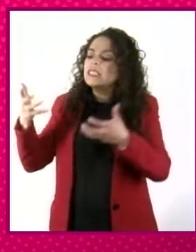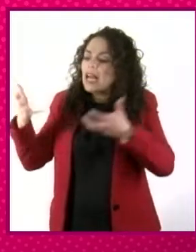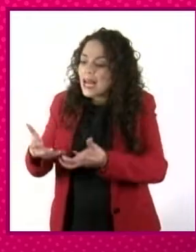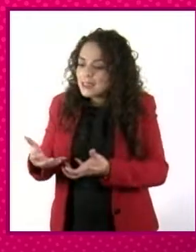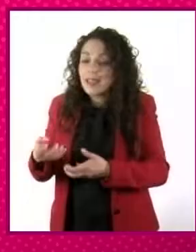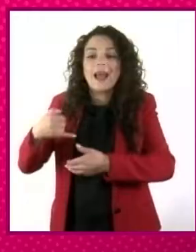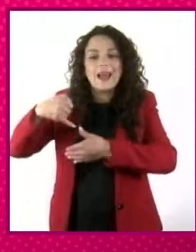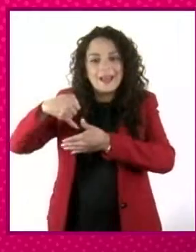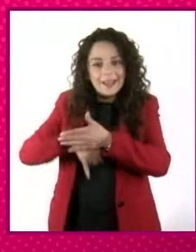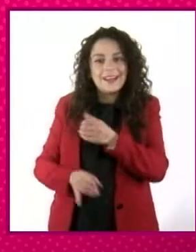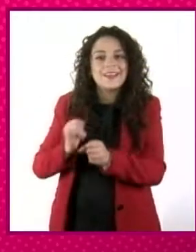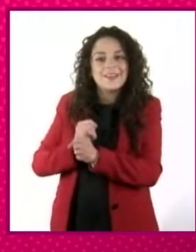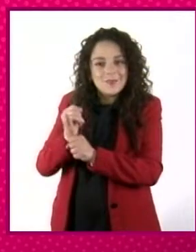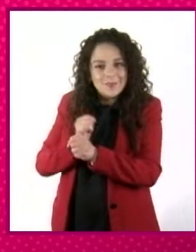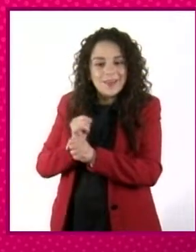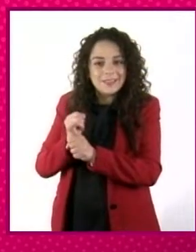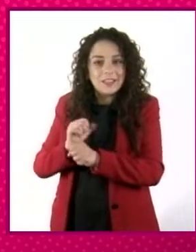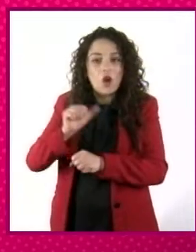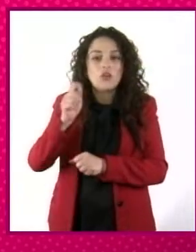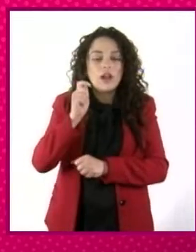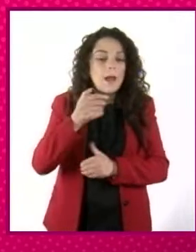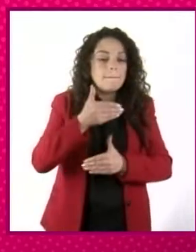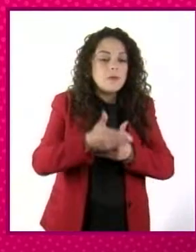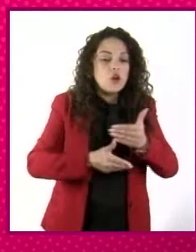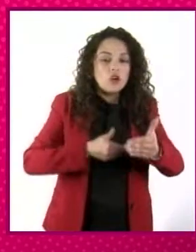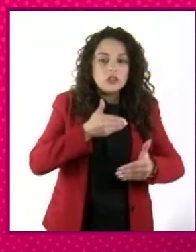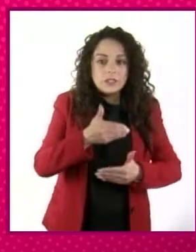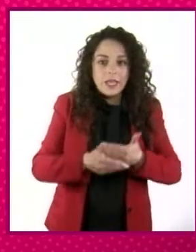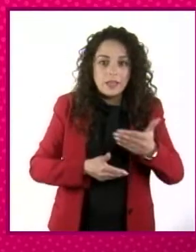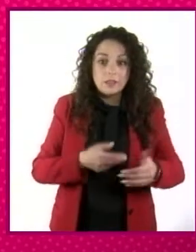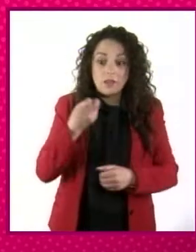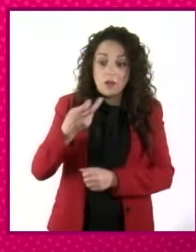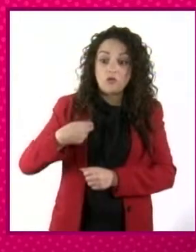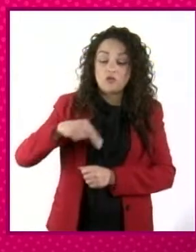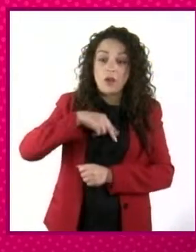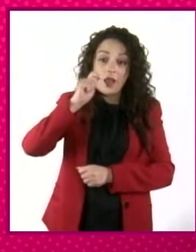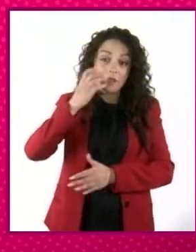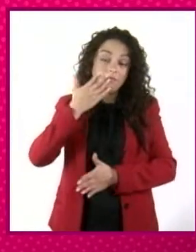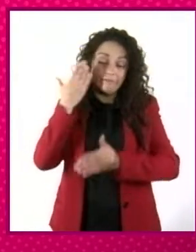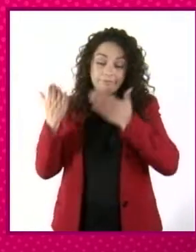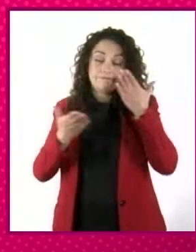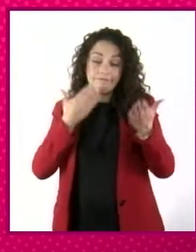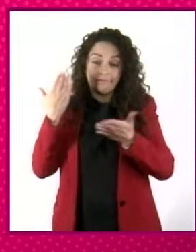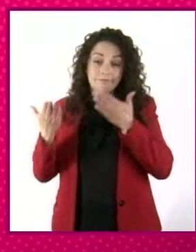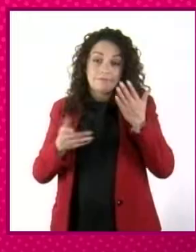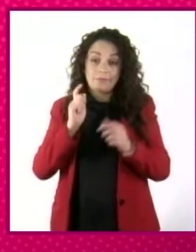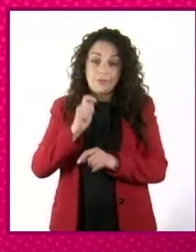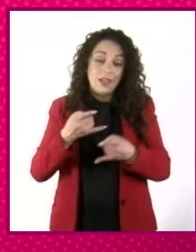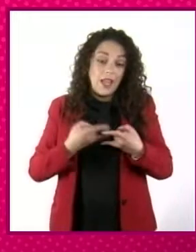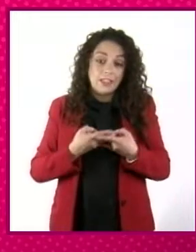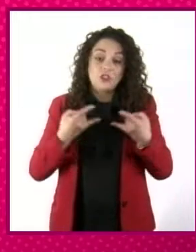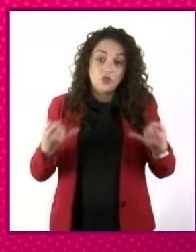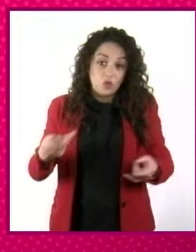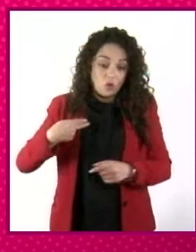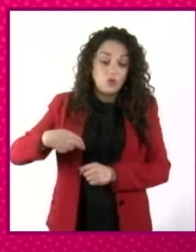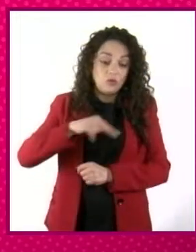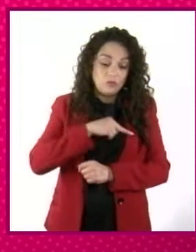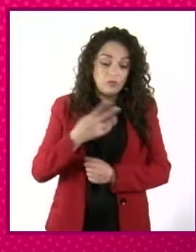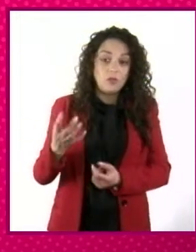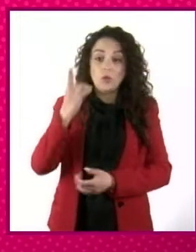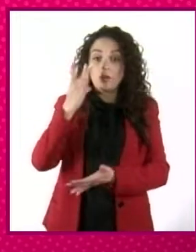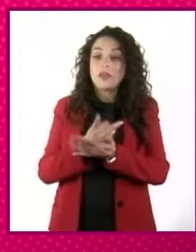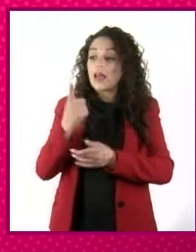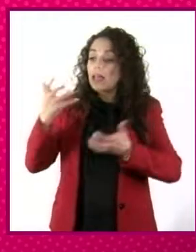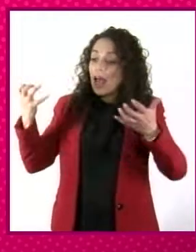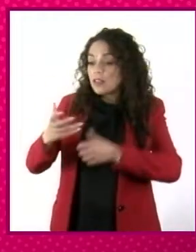historia como procesos, que a fin de cuentas es lo que estudiamos precisamente como historiadores, no solo qué hizo el hombre o qué hizo